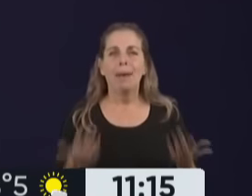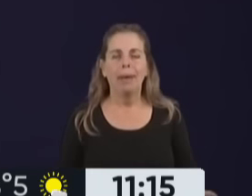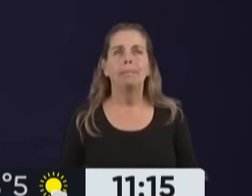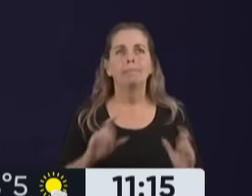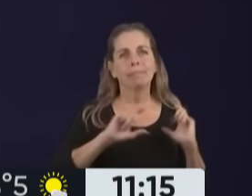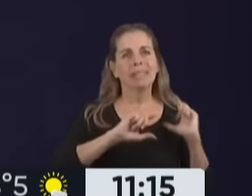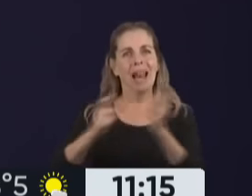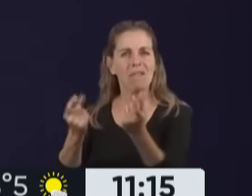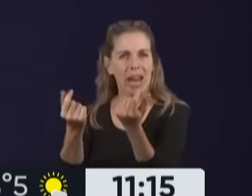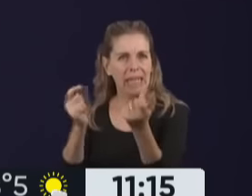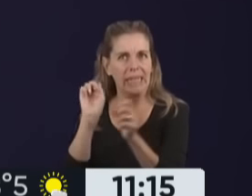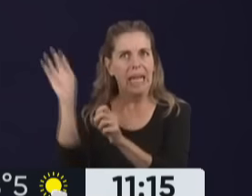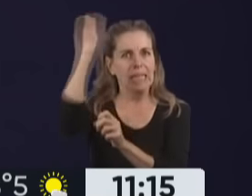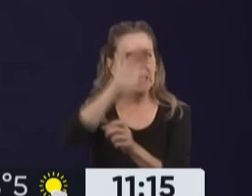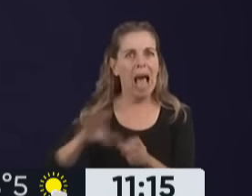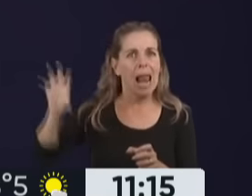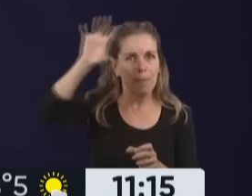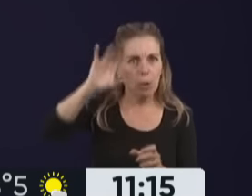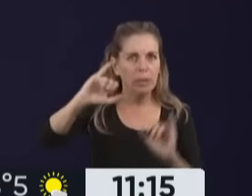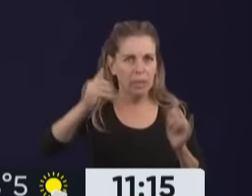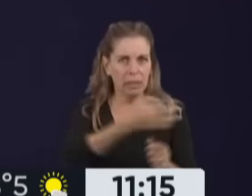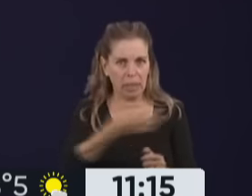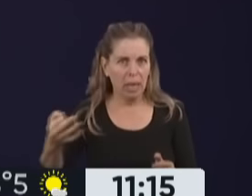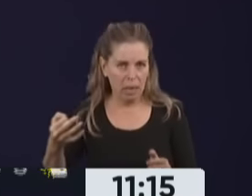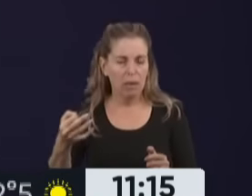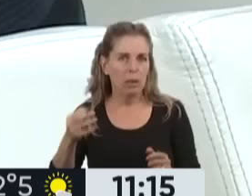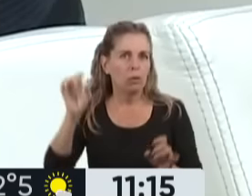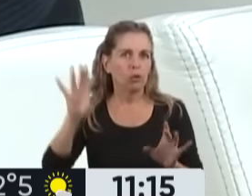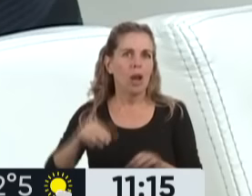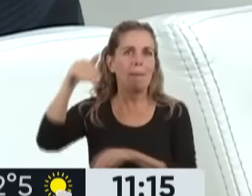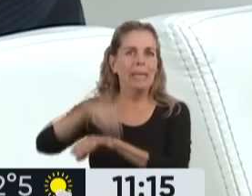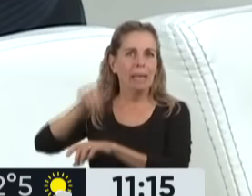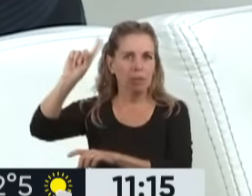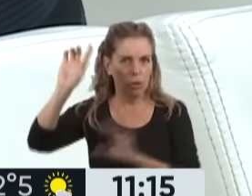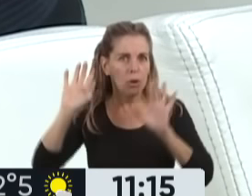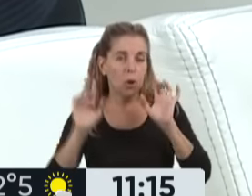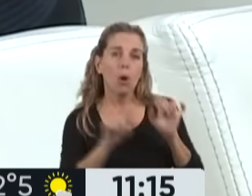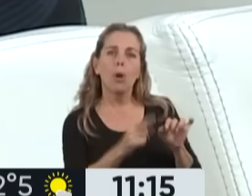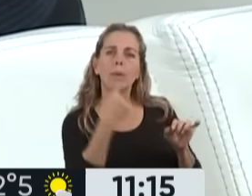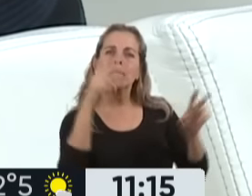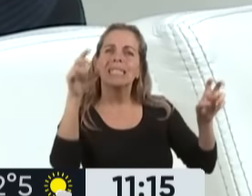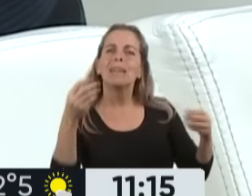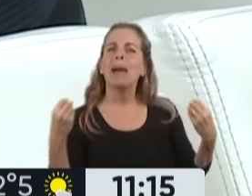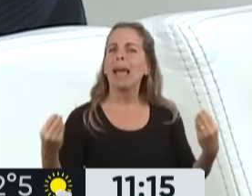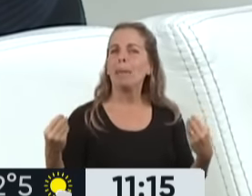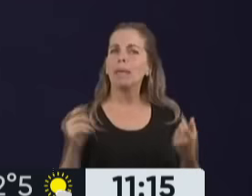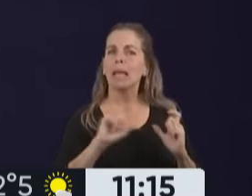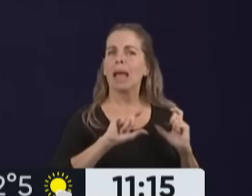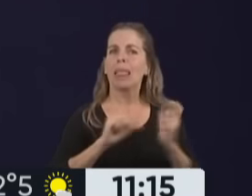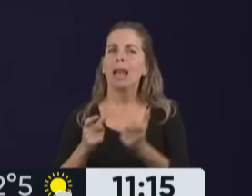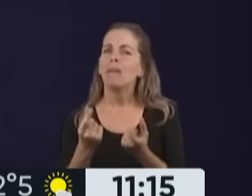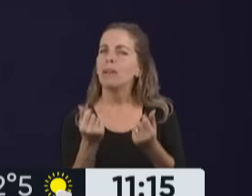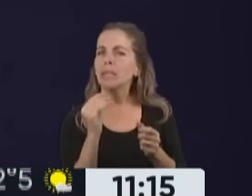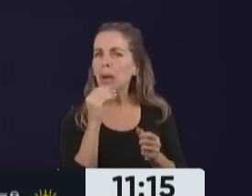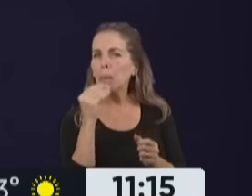transferencias a provincias hay muchas más de las que vos mencionás. De hecho, El Tesoro Nacional, digo. Transferencias discrecionales. Por eso, hubo más de